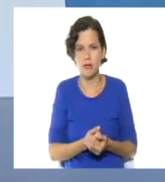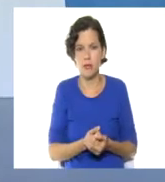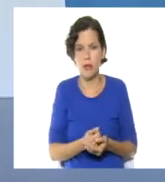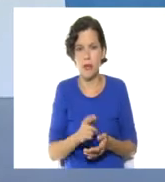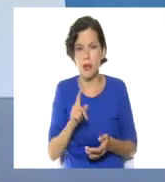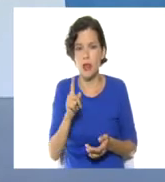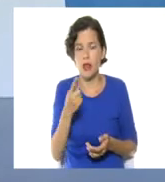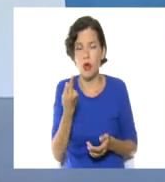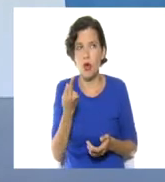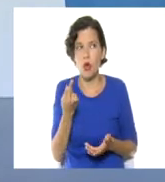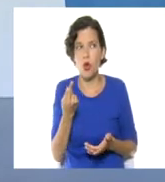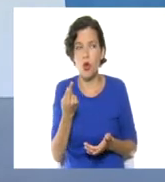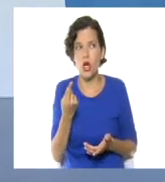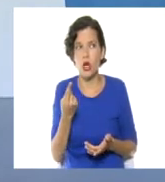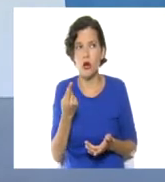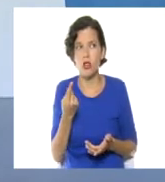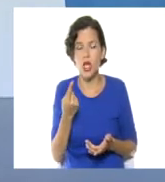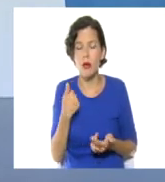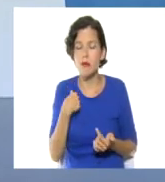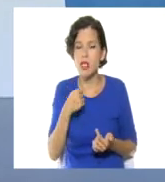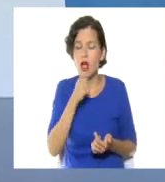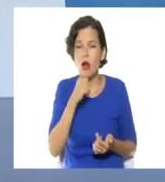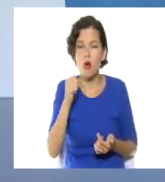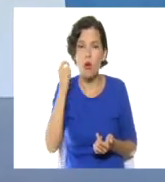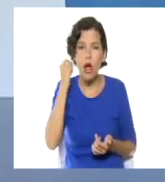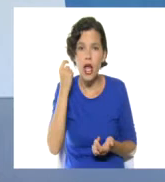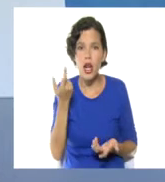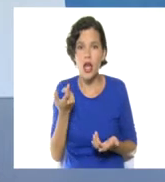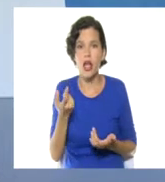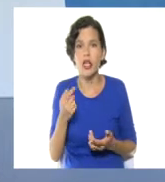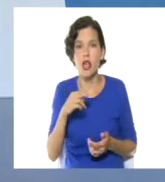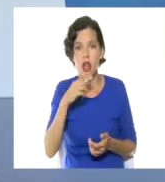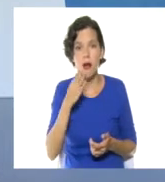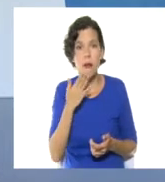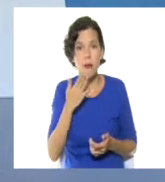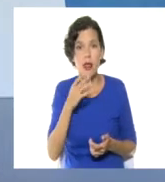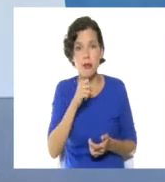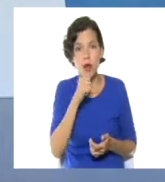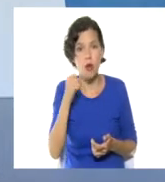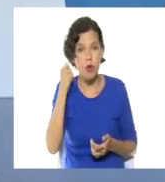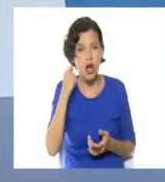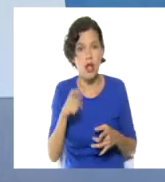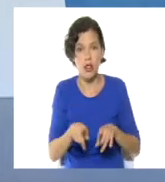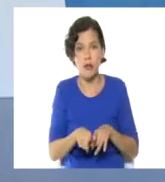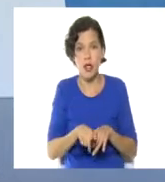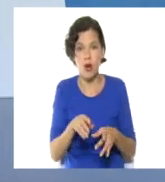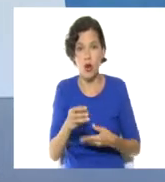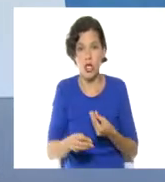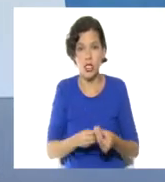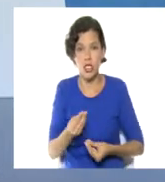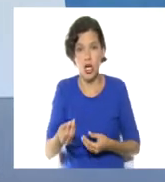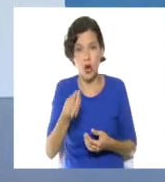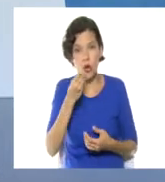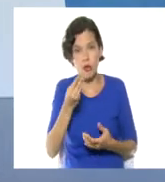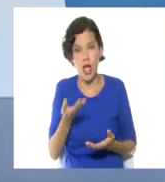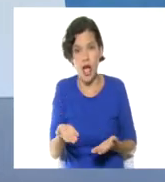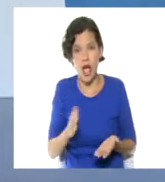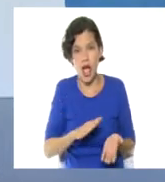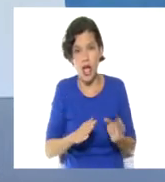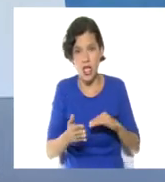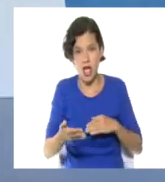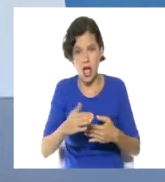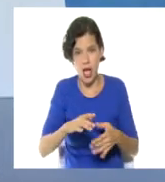Una anécdota. Que mi abuela, que está viva, y mi bisabuela también lo hacía, les encantaba comer hallaca y